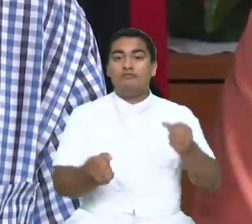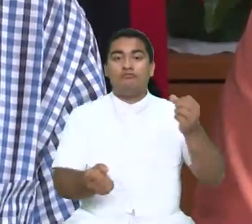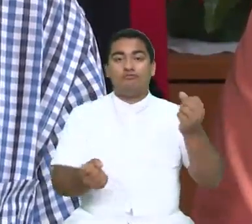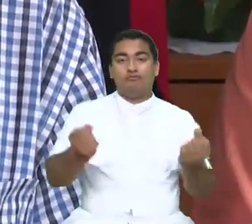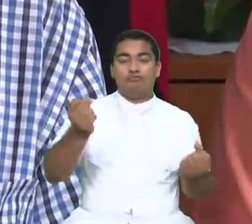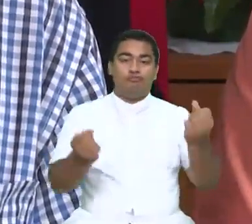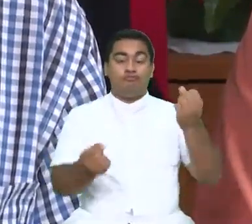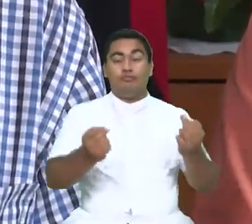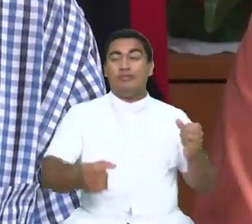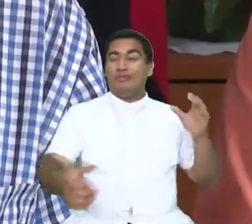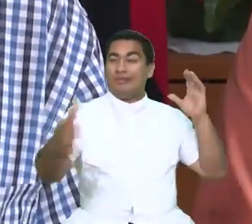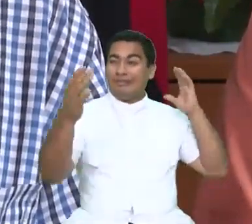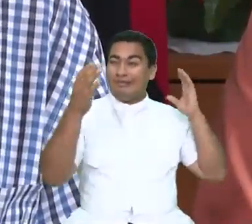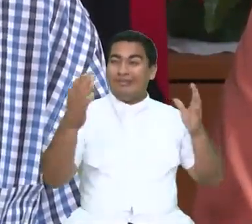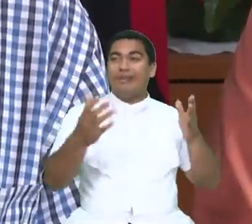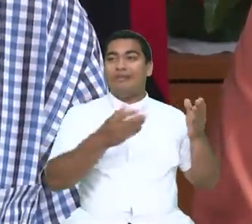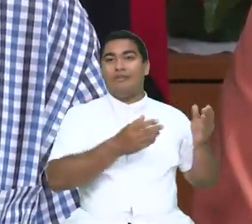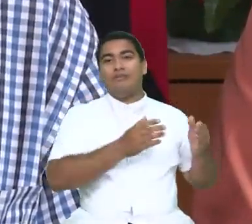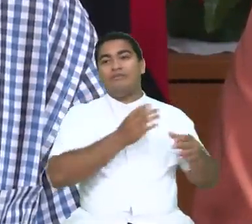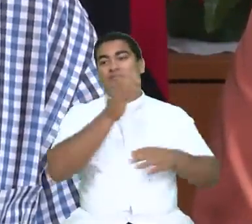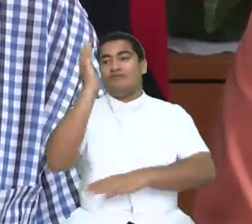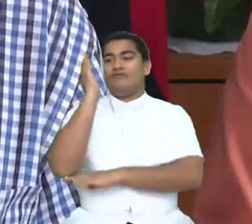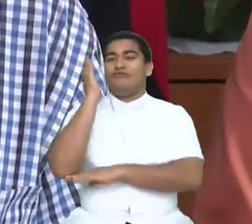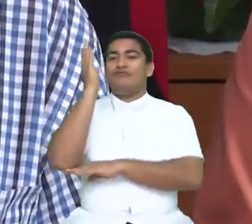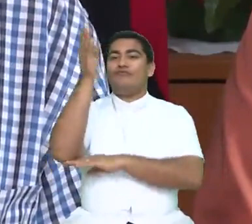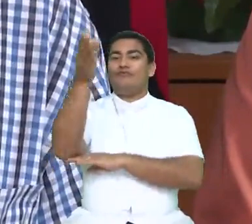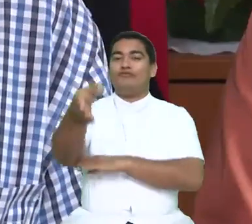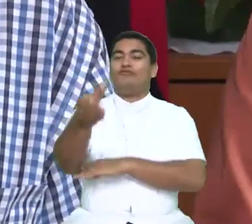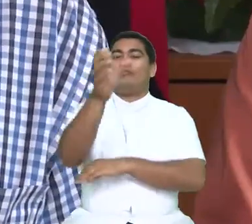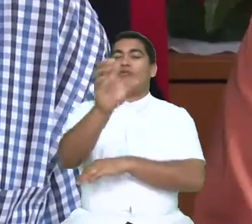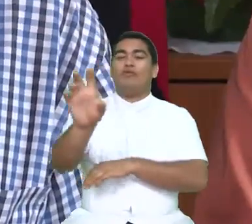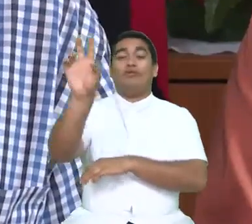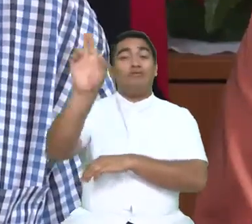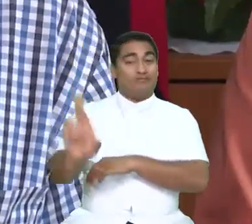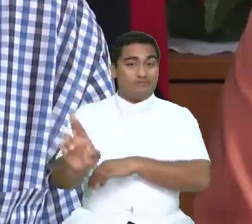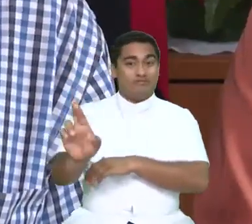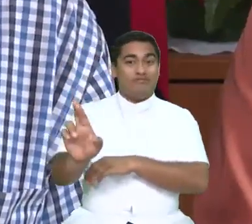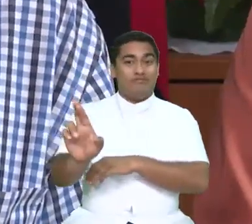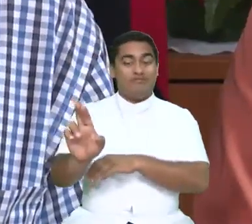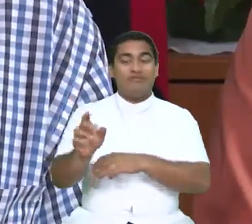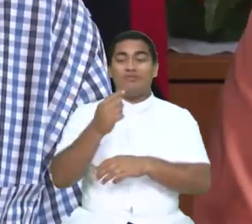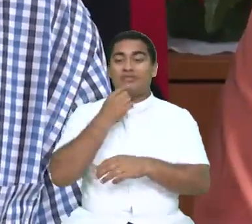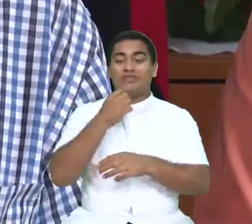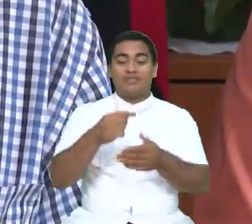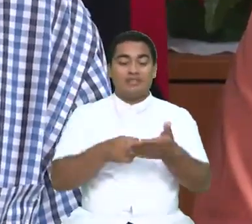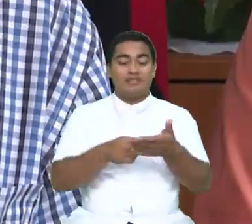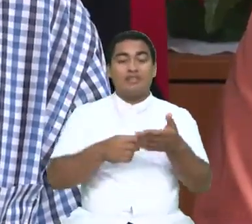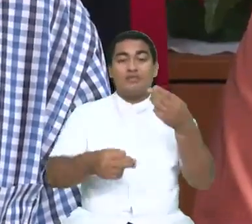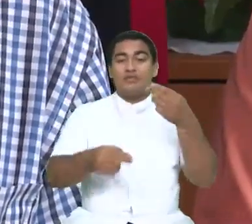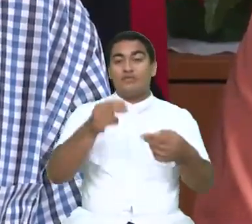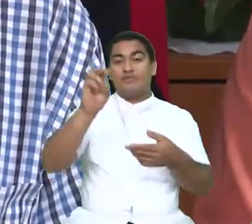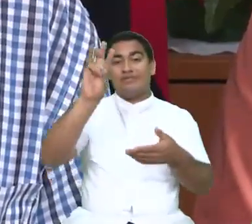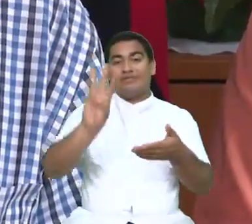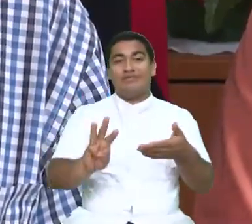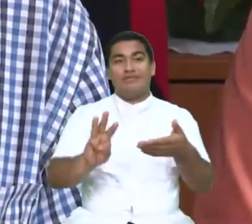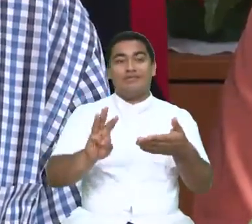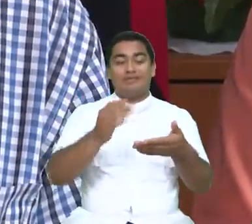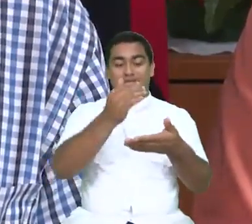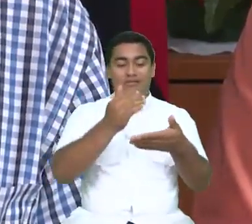de transporte de carga, establecido con el numeral en el numeral 3 de la circular